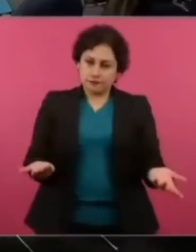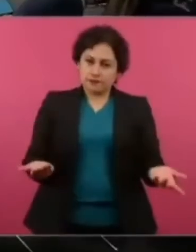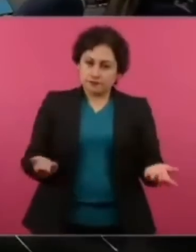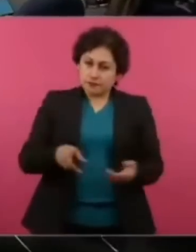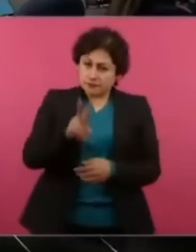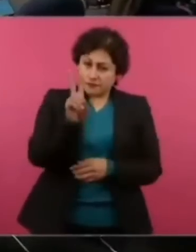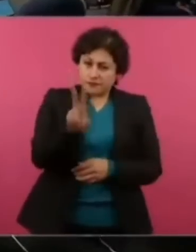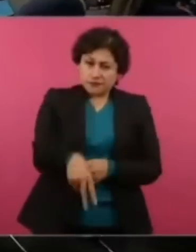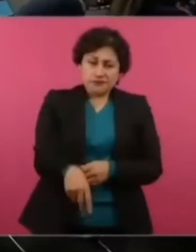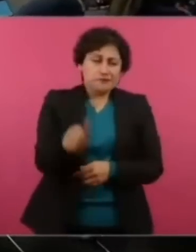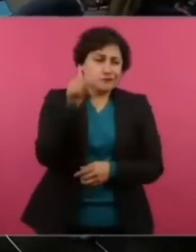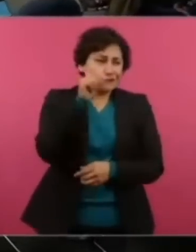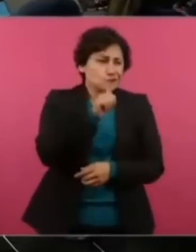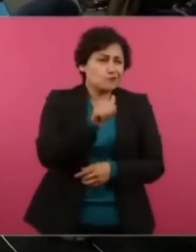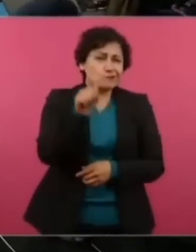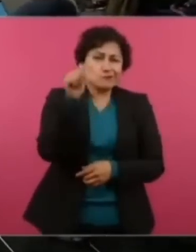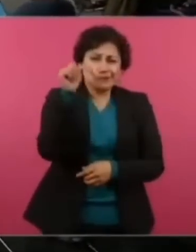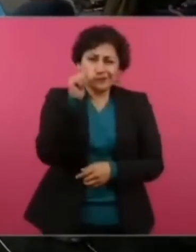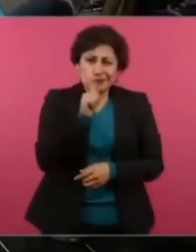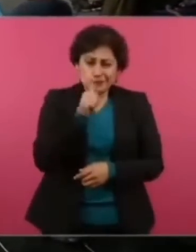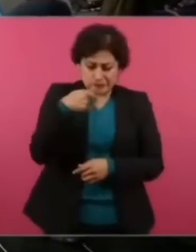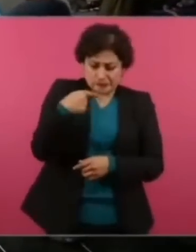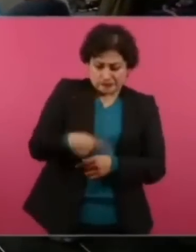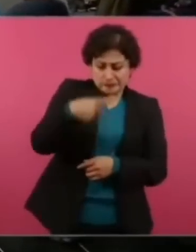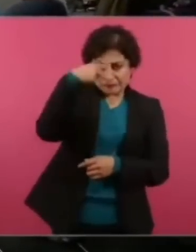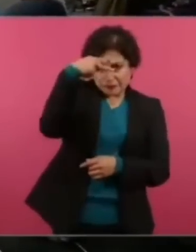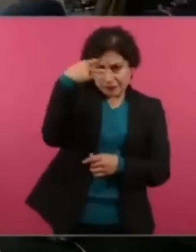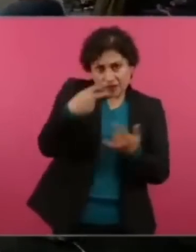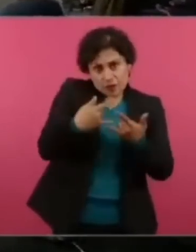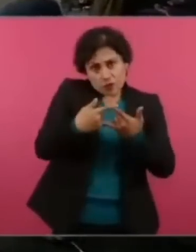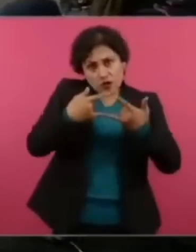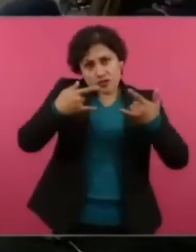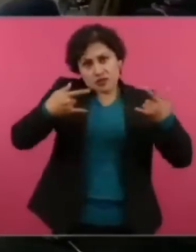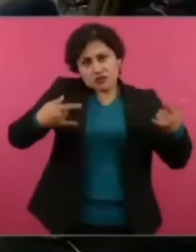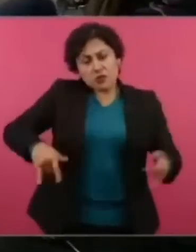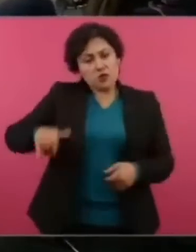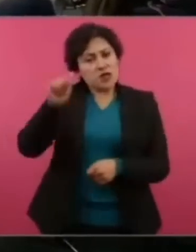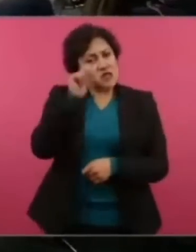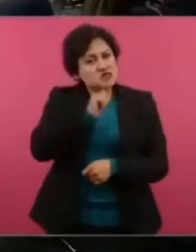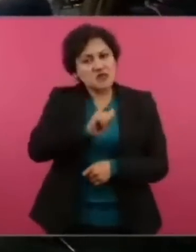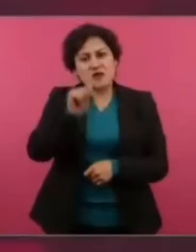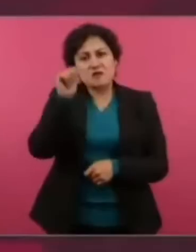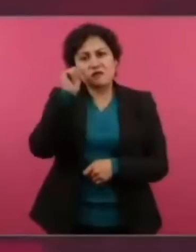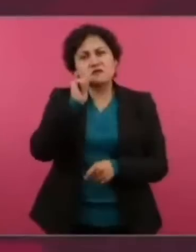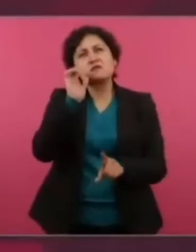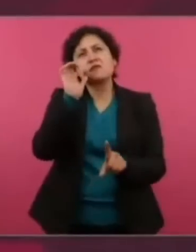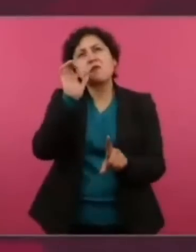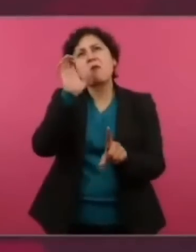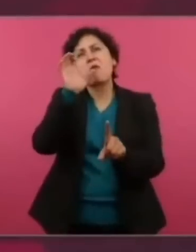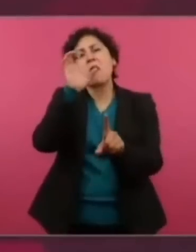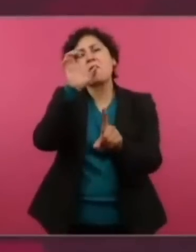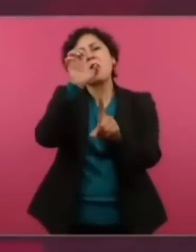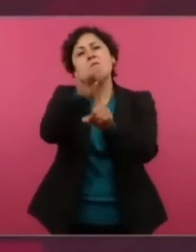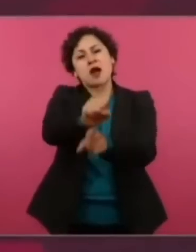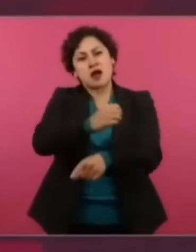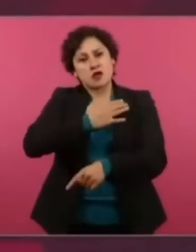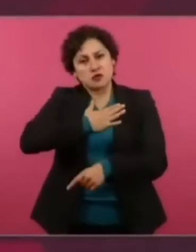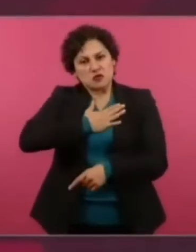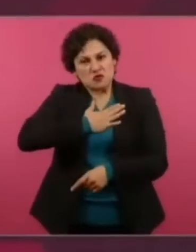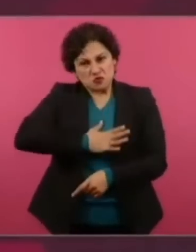de la lucha del pueblo de México. La justicia, la igualdad.